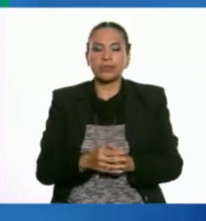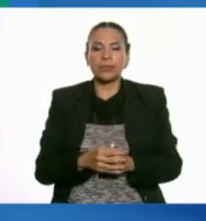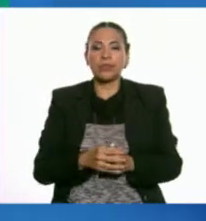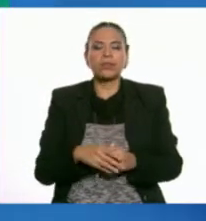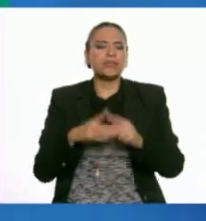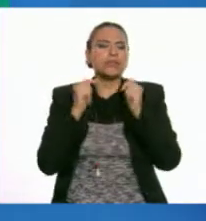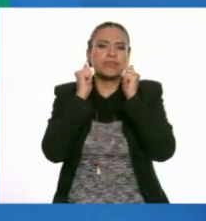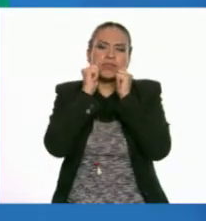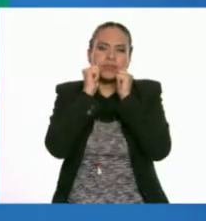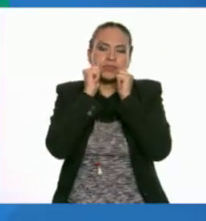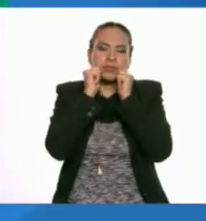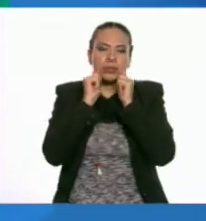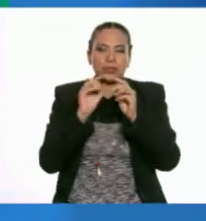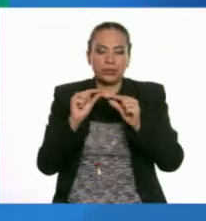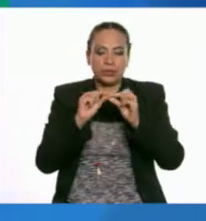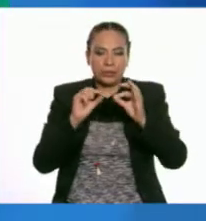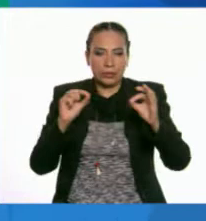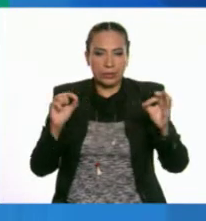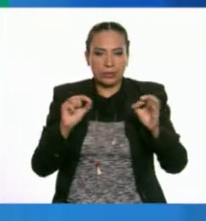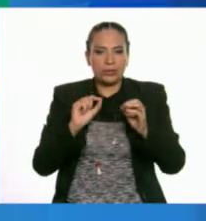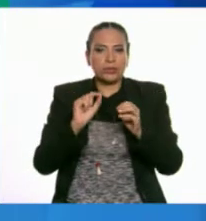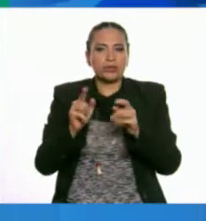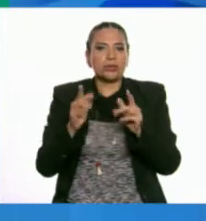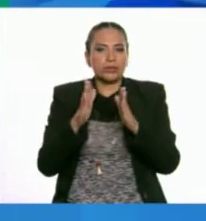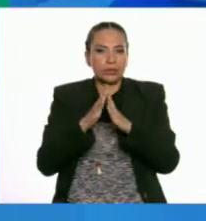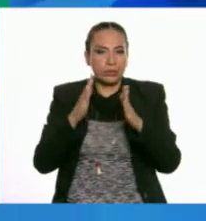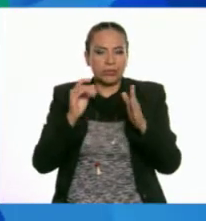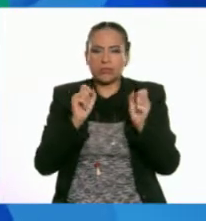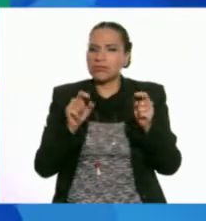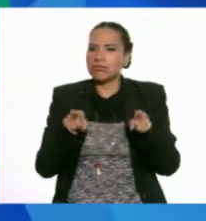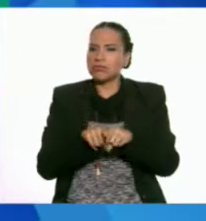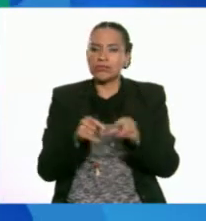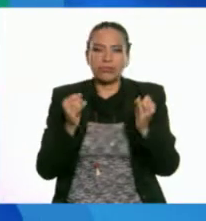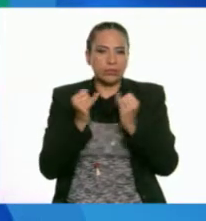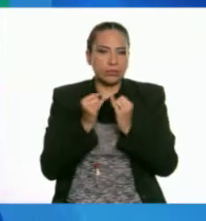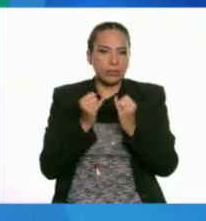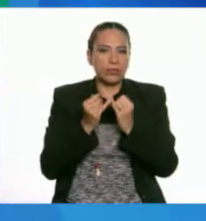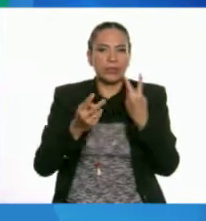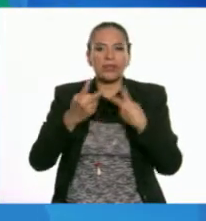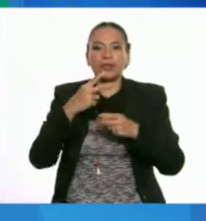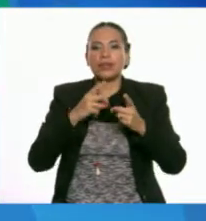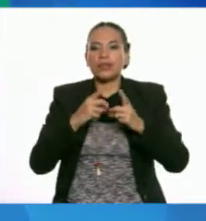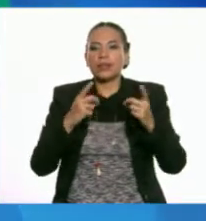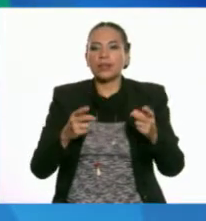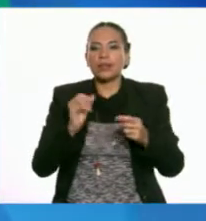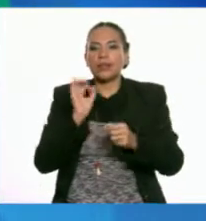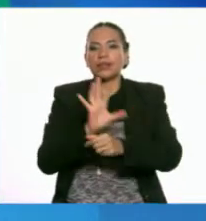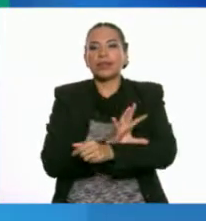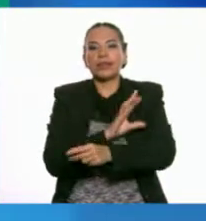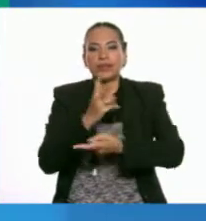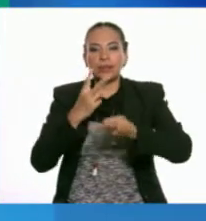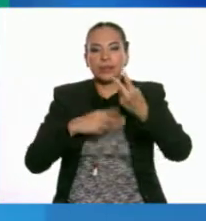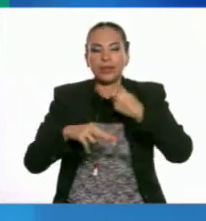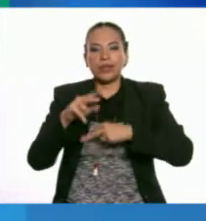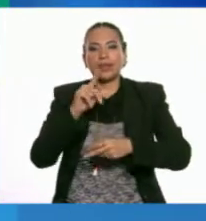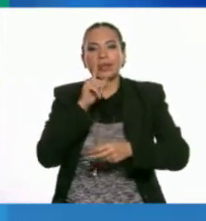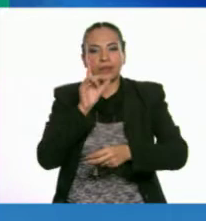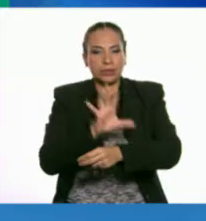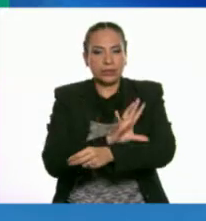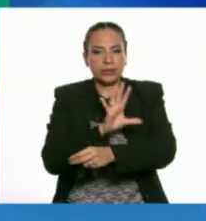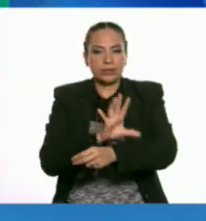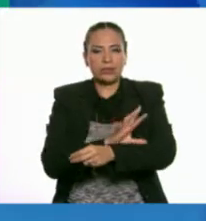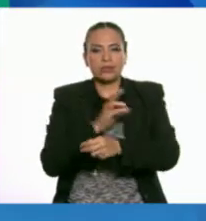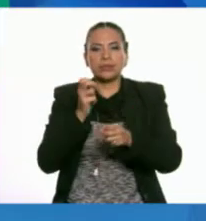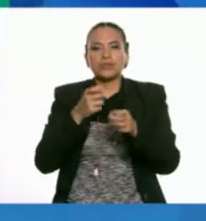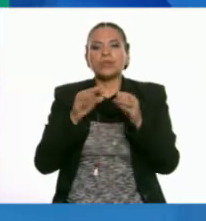No importaba si movía el cable o el imán, el efecto era el mismo. Esto llevó al desarrollo del generador que produce energía eléctrica